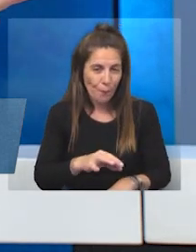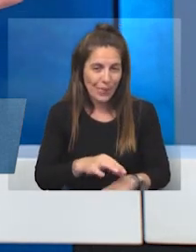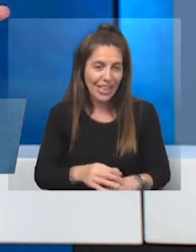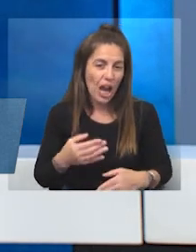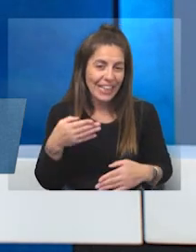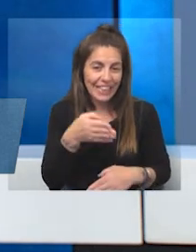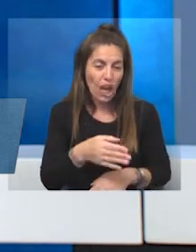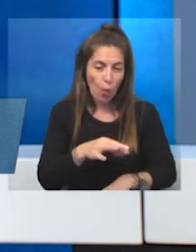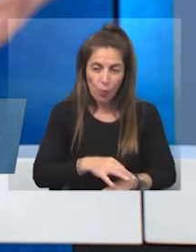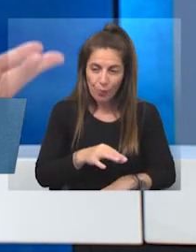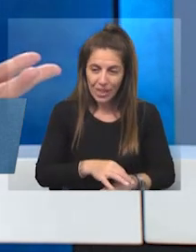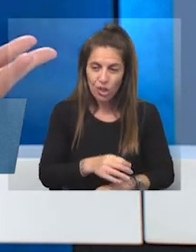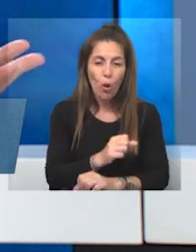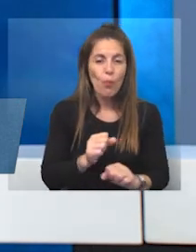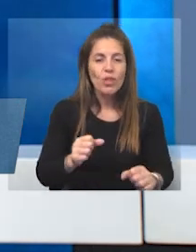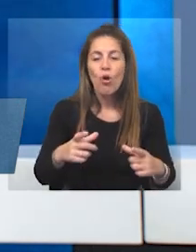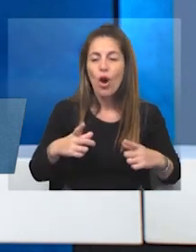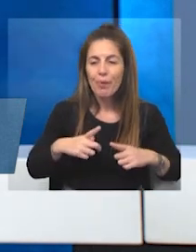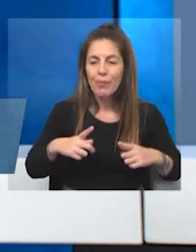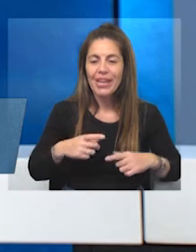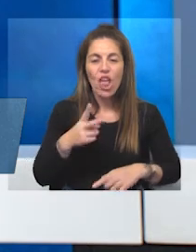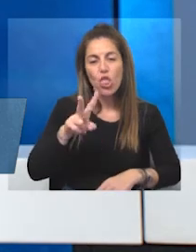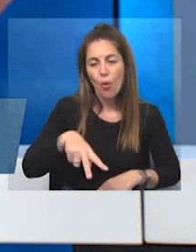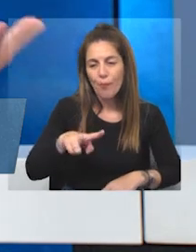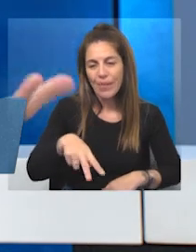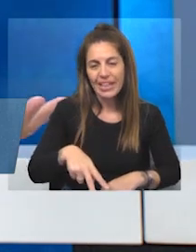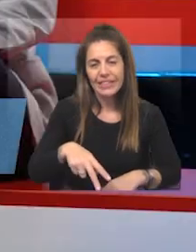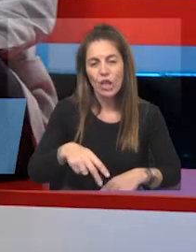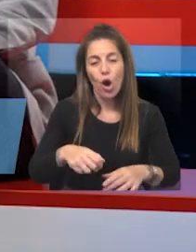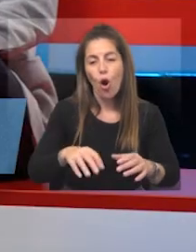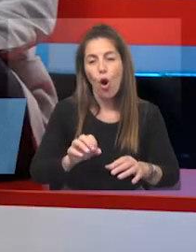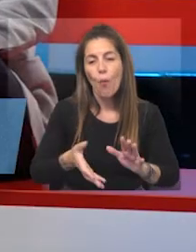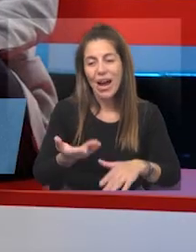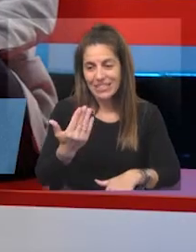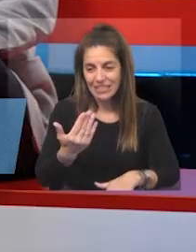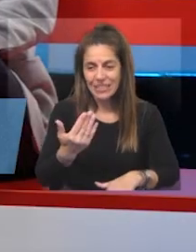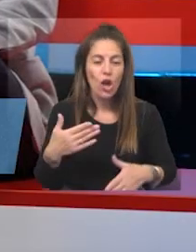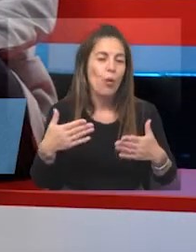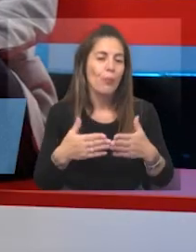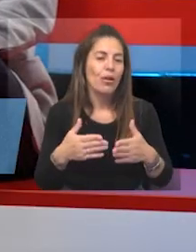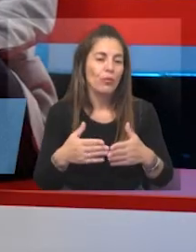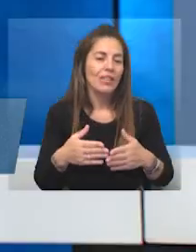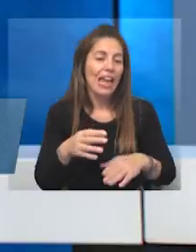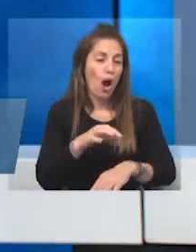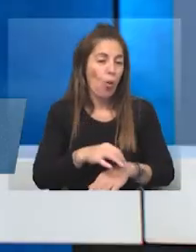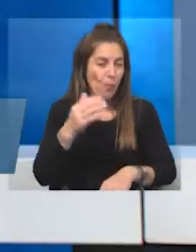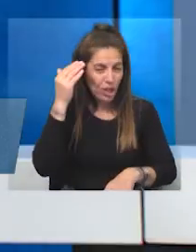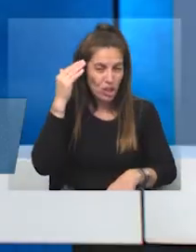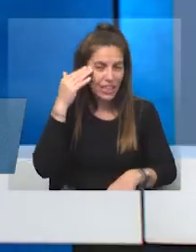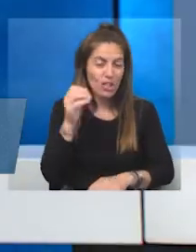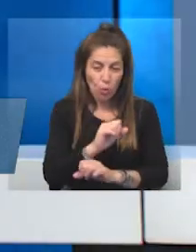especialista o sea podemos estar esperando dos meses capaz consultar o más consultar un psiquiatra eso es